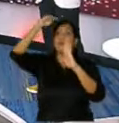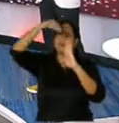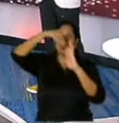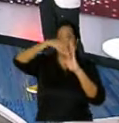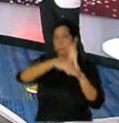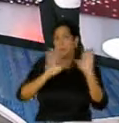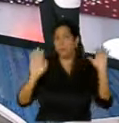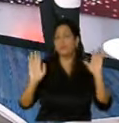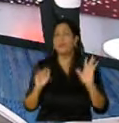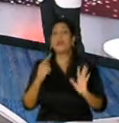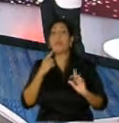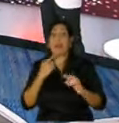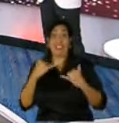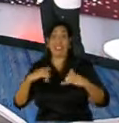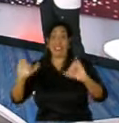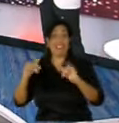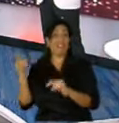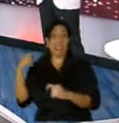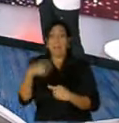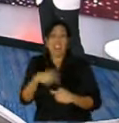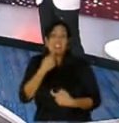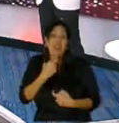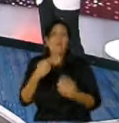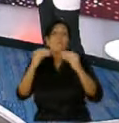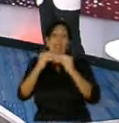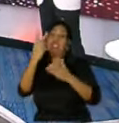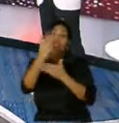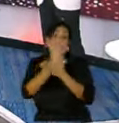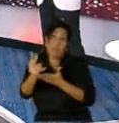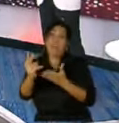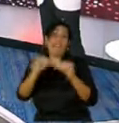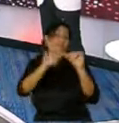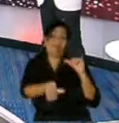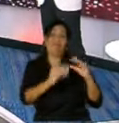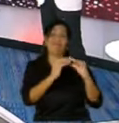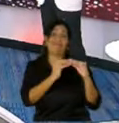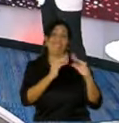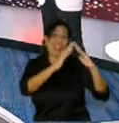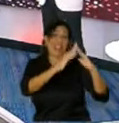iba a extender su cuarentena 2 semanas más y ya Italia está propenso a hacer lo mismo